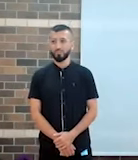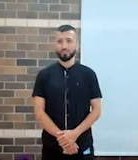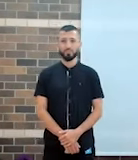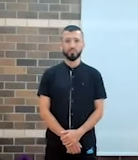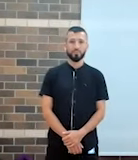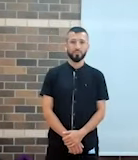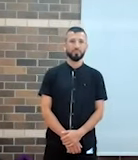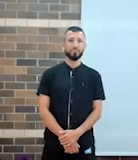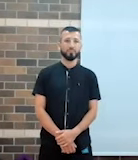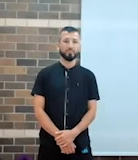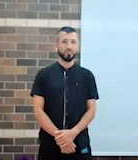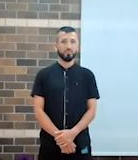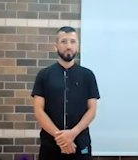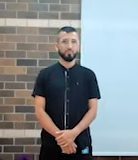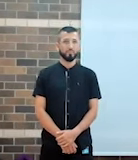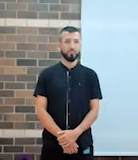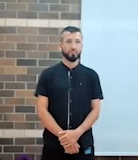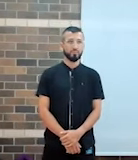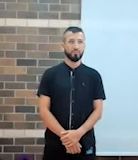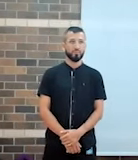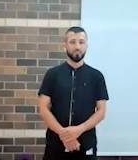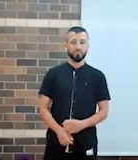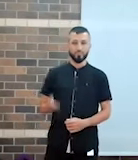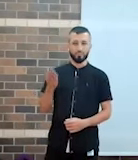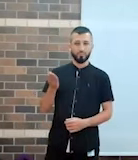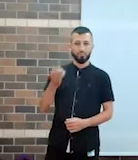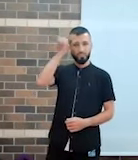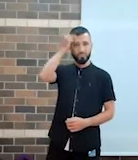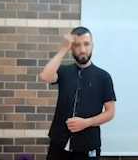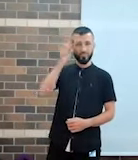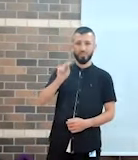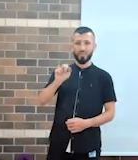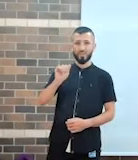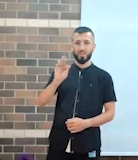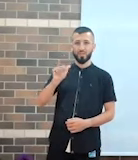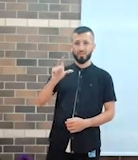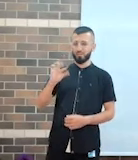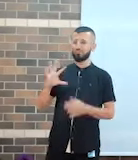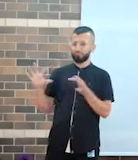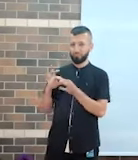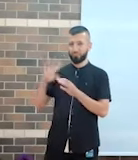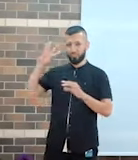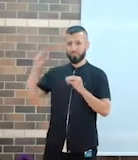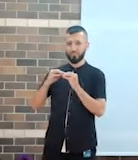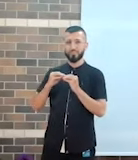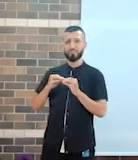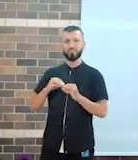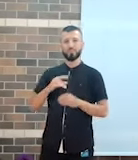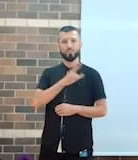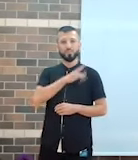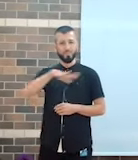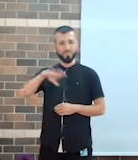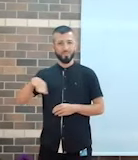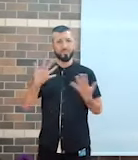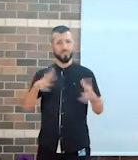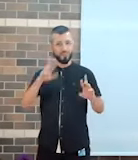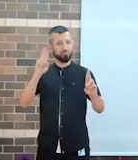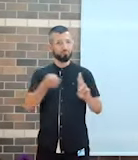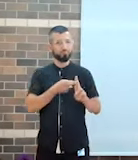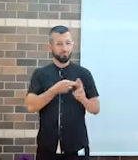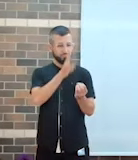Bueno, yo me uno, como lo decía la profe Natalie, también a ese reconocimiento de lo que viene haciendo la universidad, en el reconocimiento